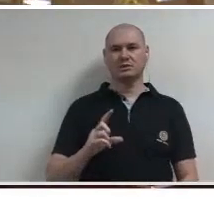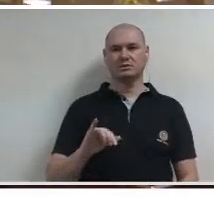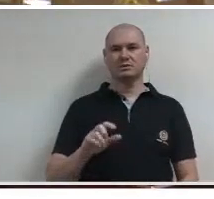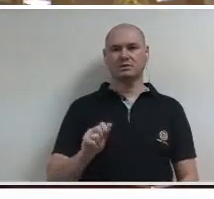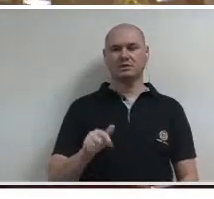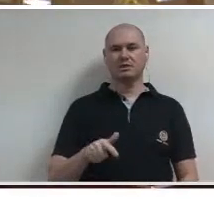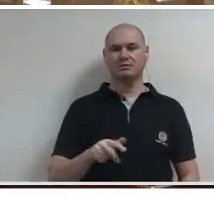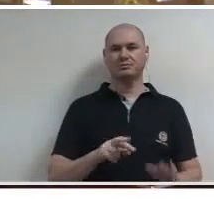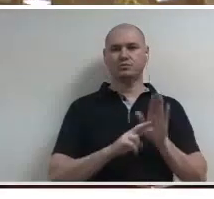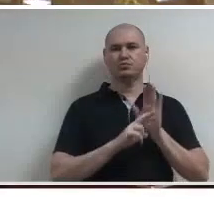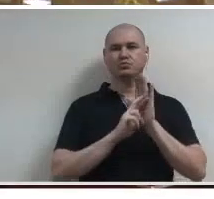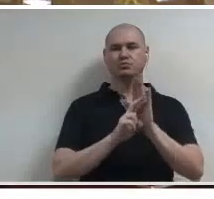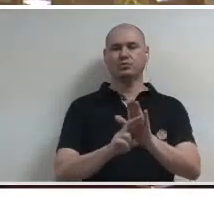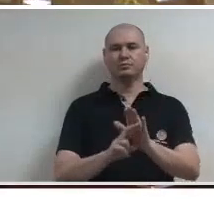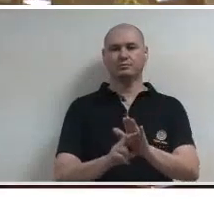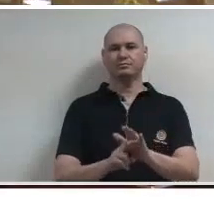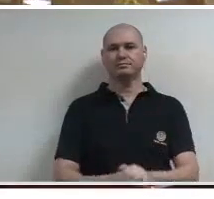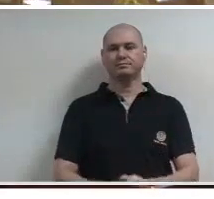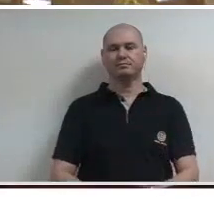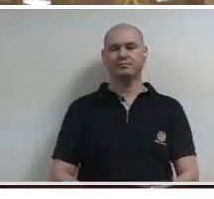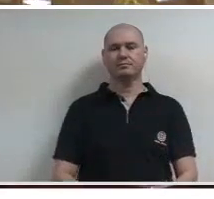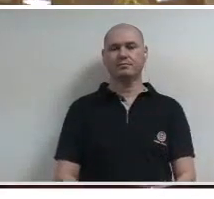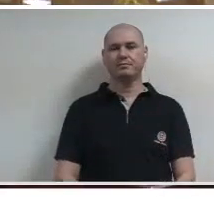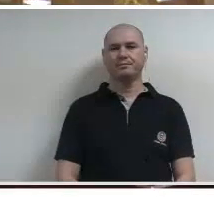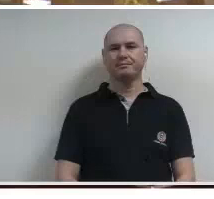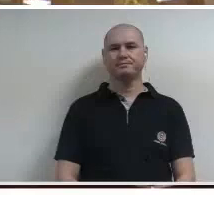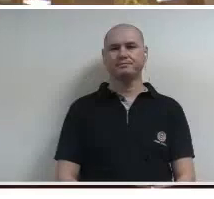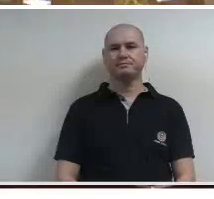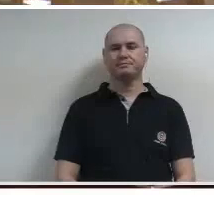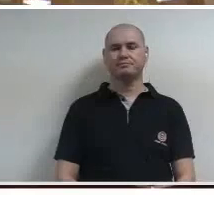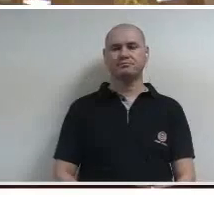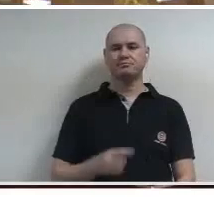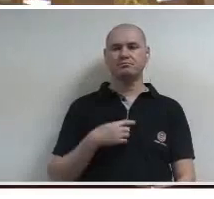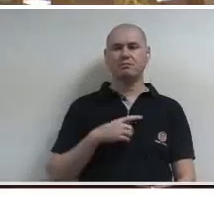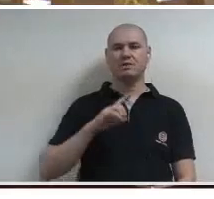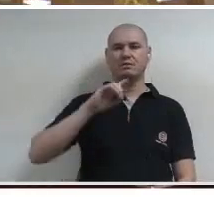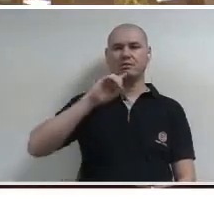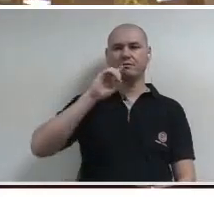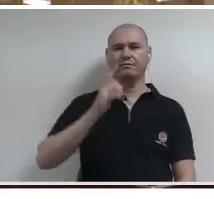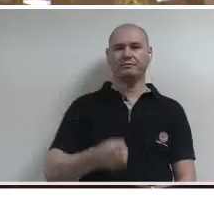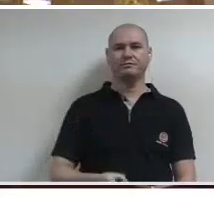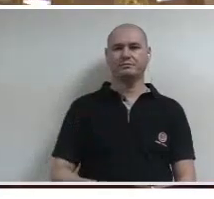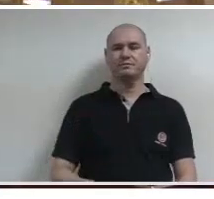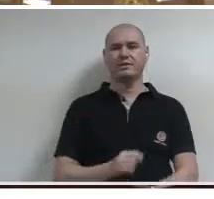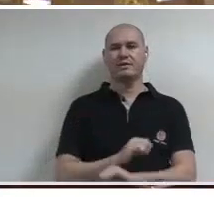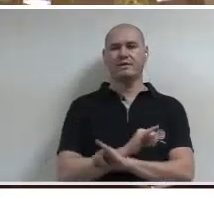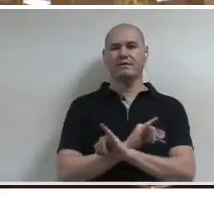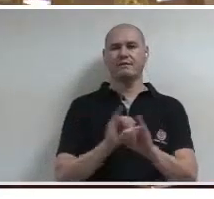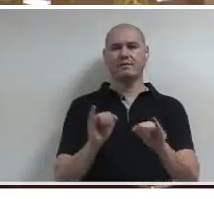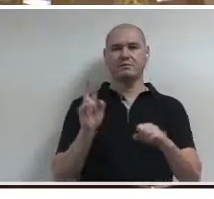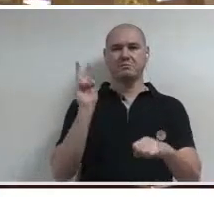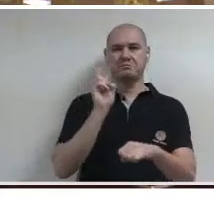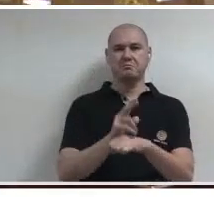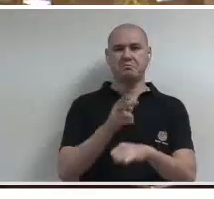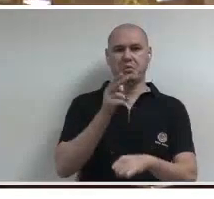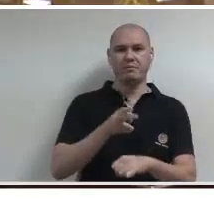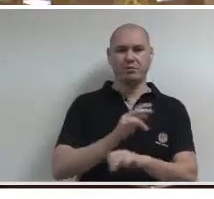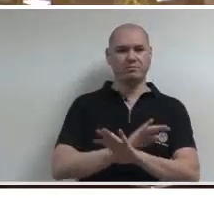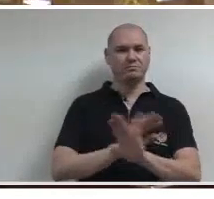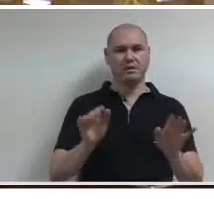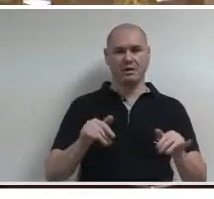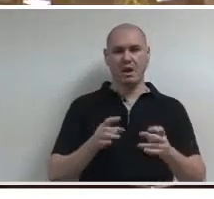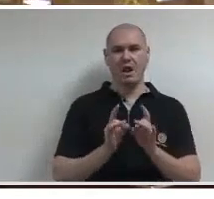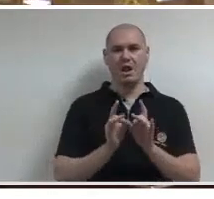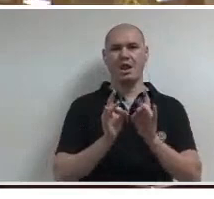Justicia, abogada Cecilia Pérez, o Urucaña de Corri, resolución ministerial número 234, 5 de abril, Guareva, 2020, hay programa,